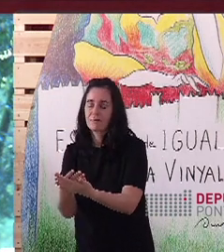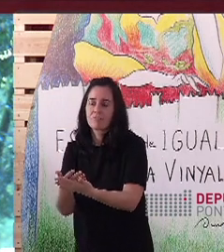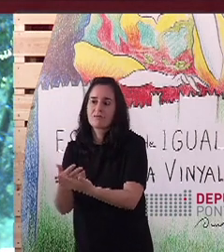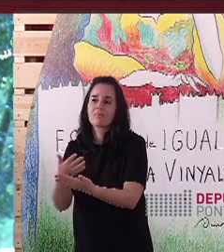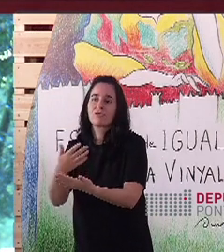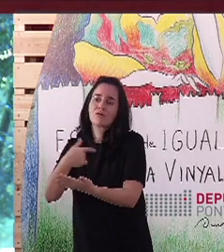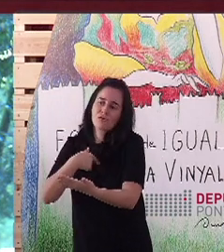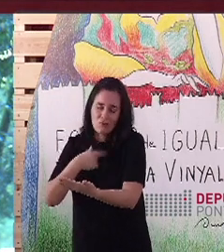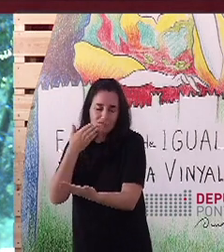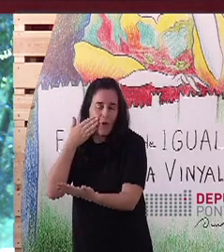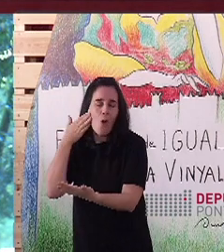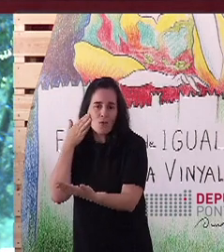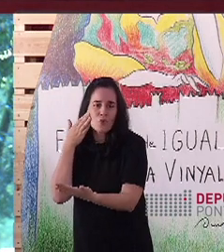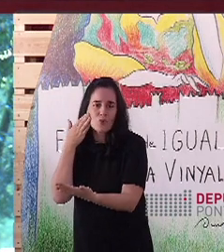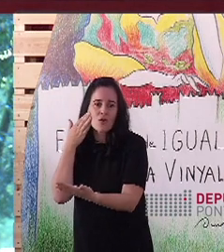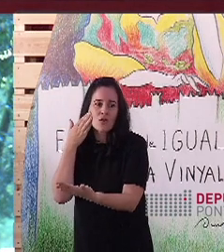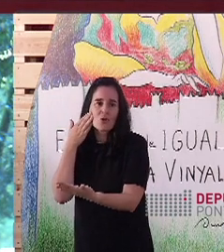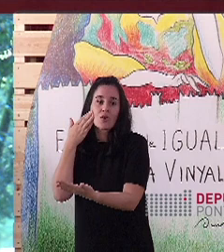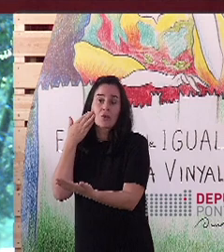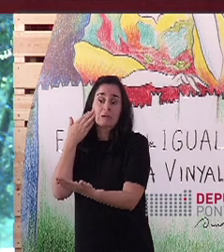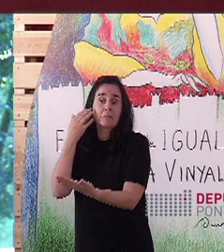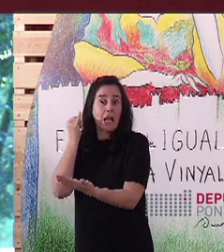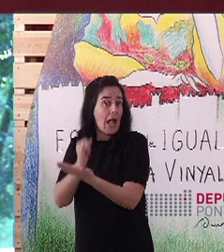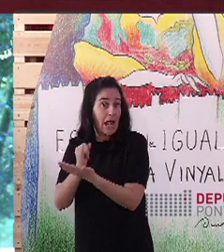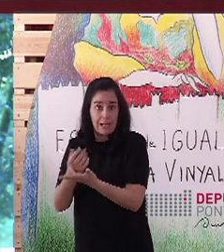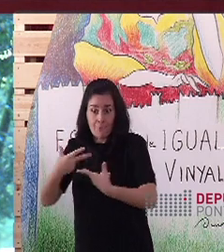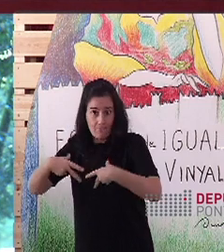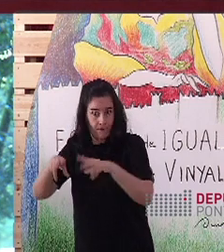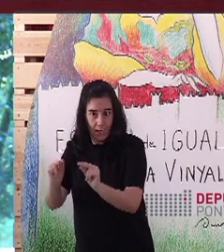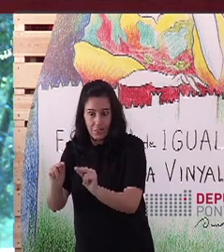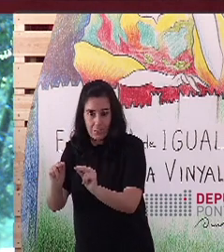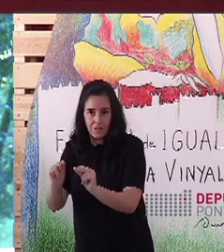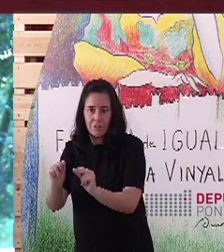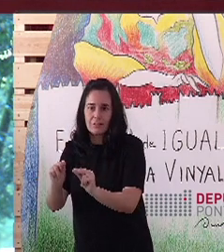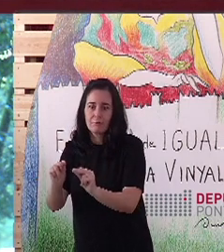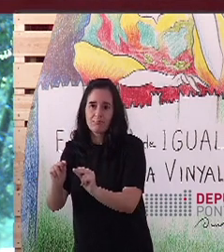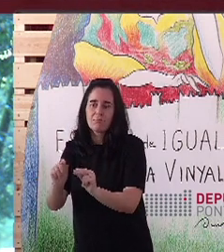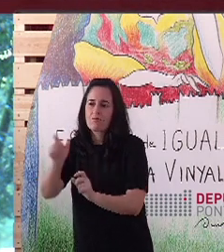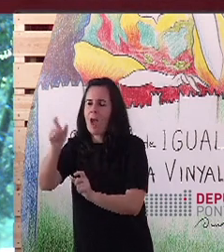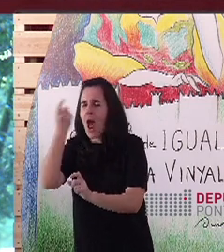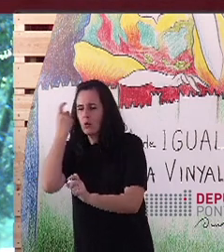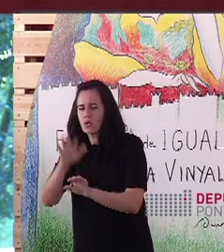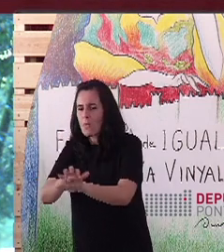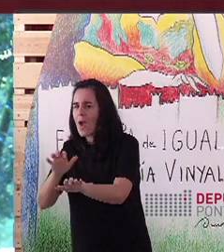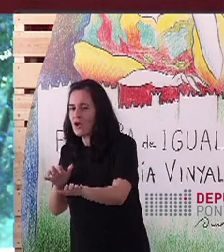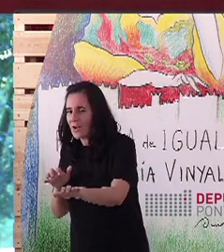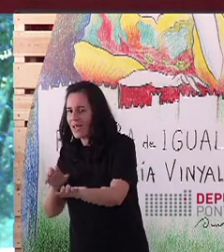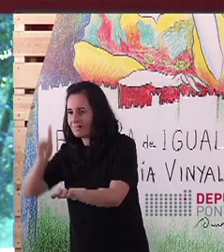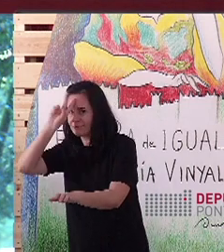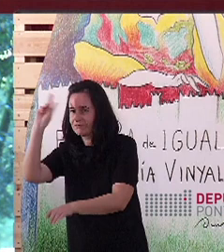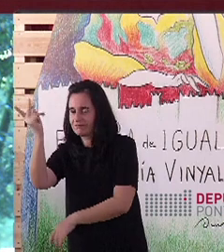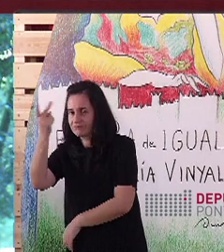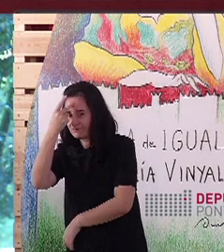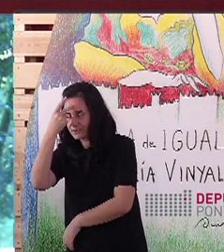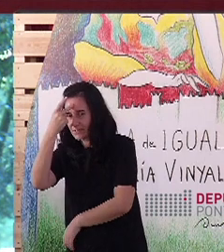con una grandísima satisfacción que cuando concluye las asignaturas la mayor parte del alumnado no piensa que la